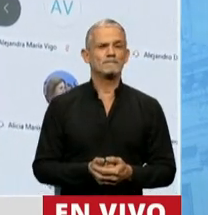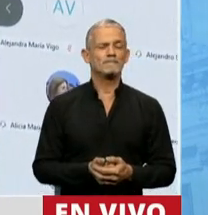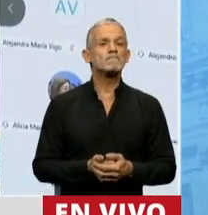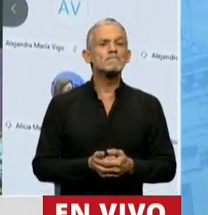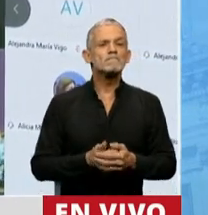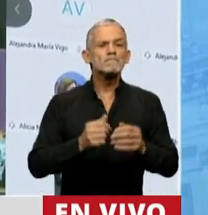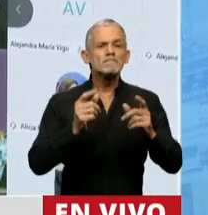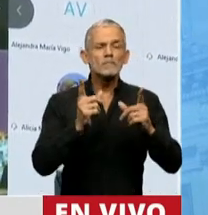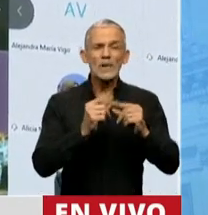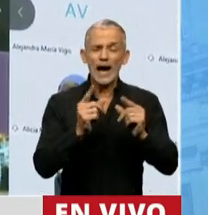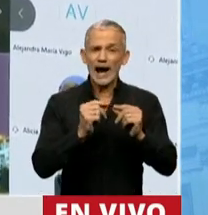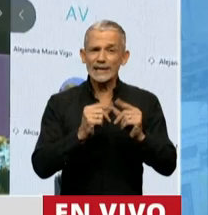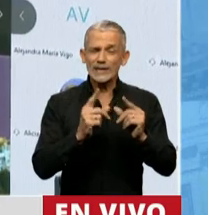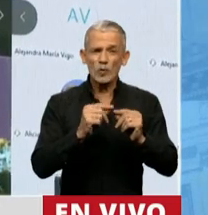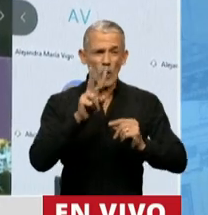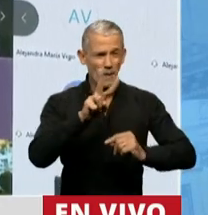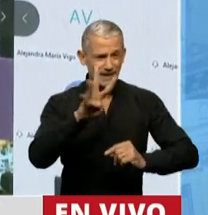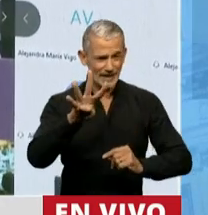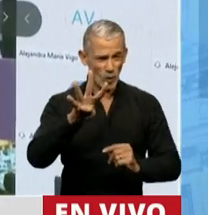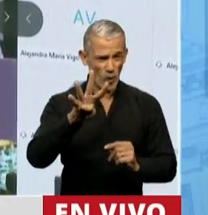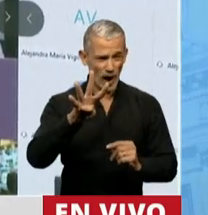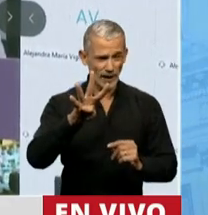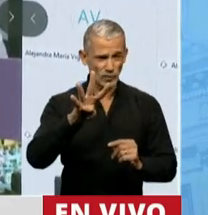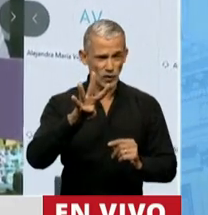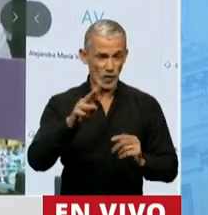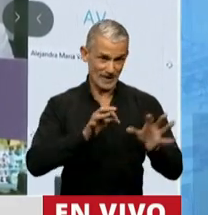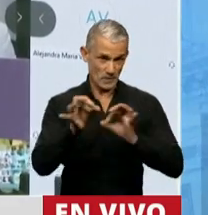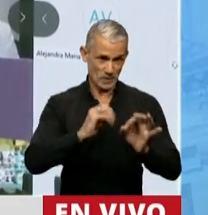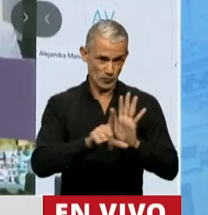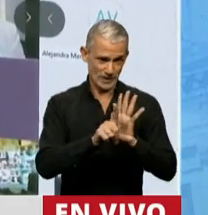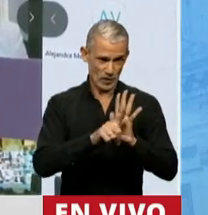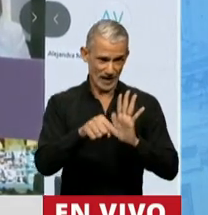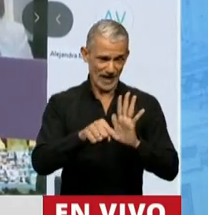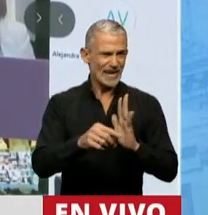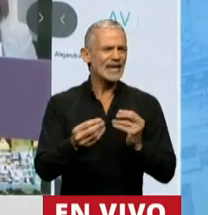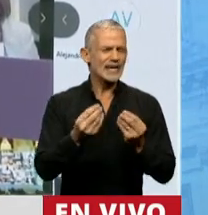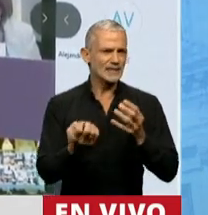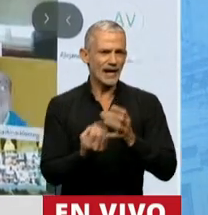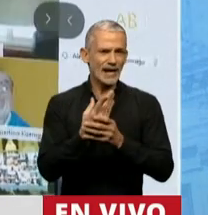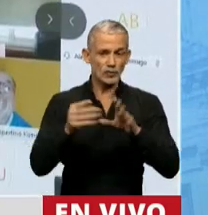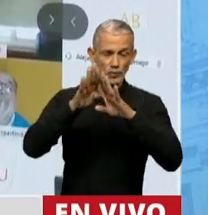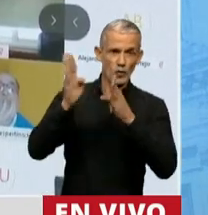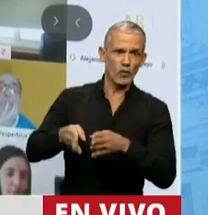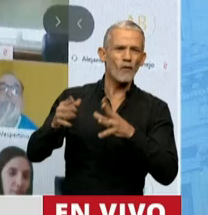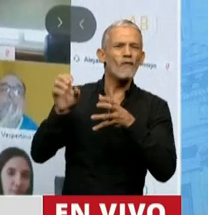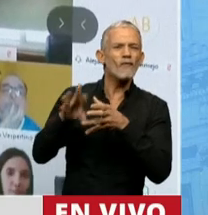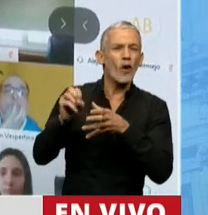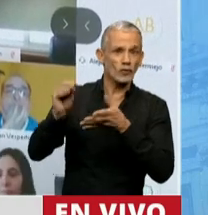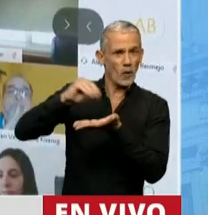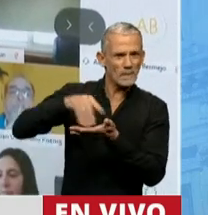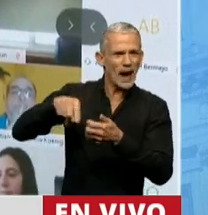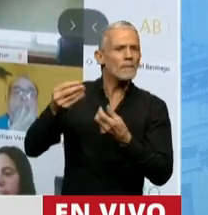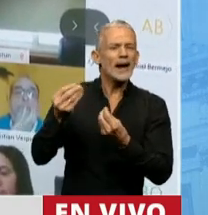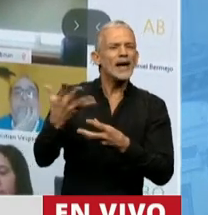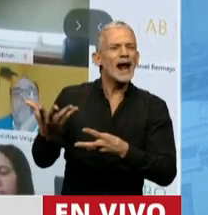en el artículo 24 del proyecto, que es la creación del Fondo de Afectación Específica para